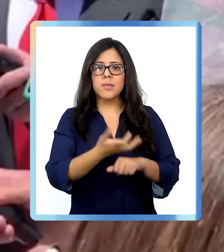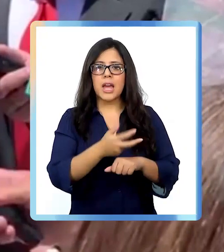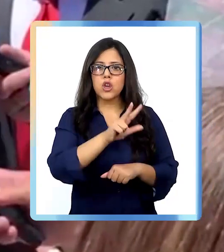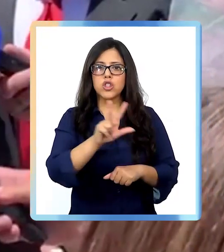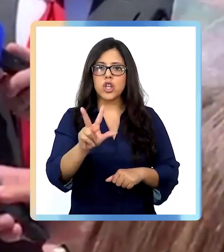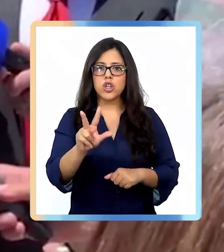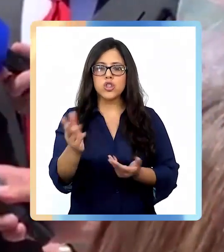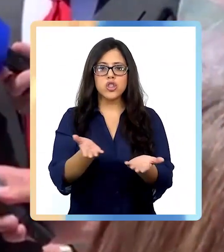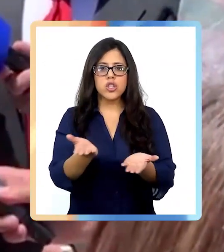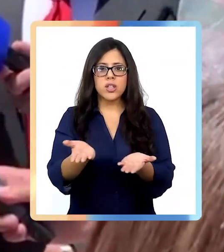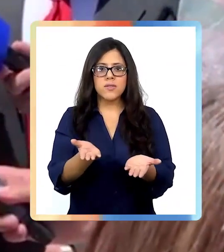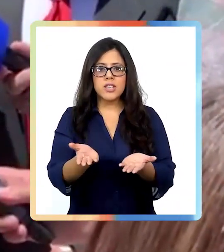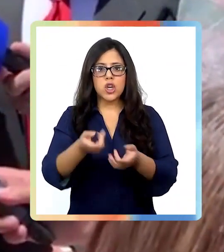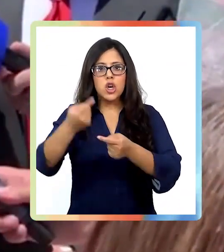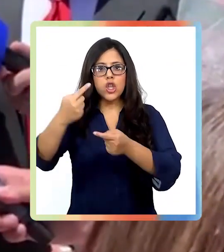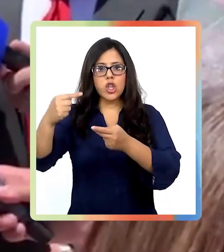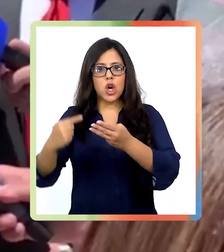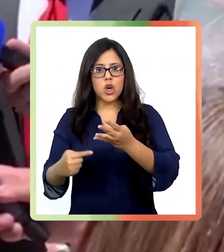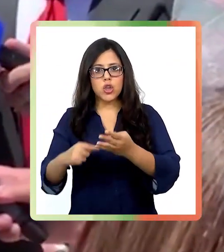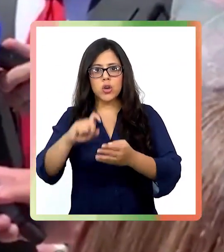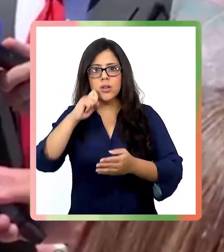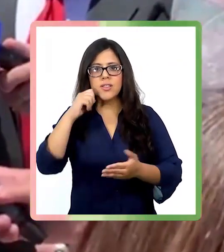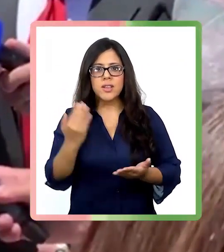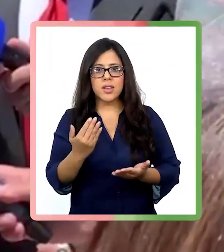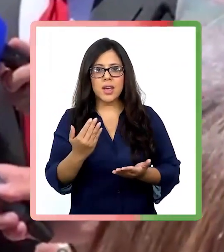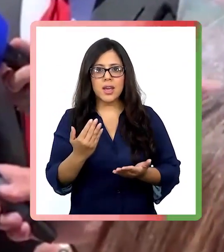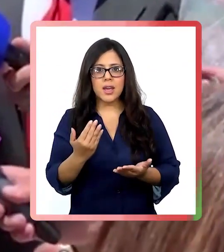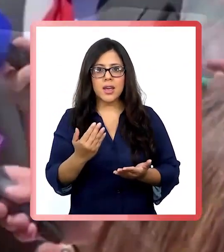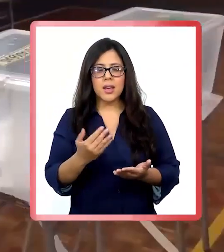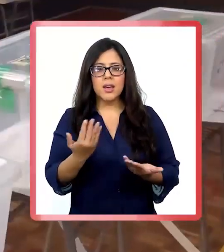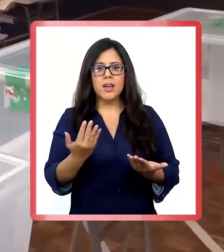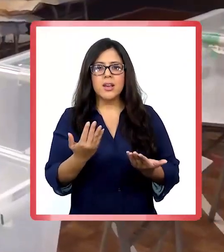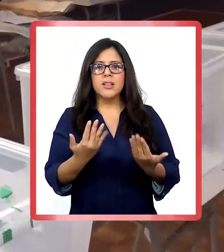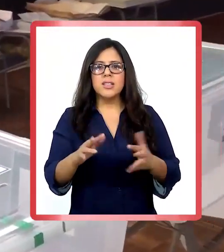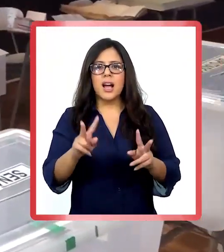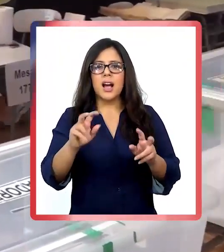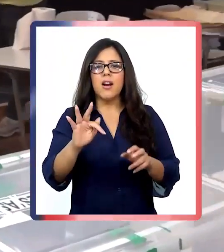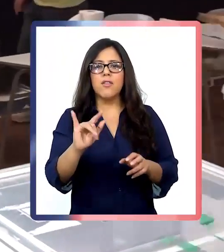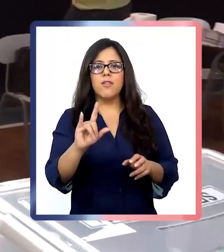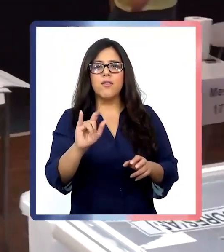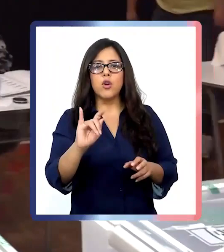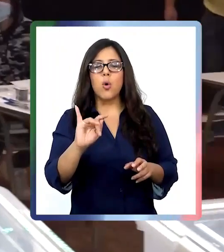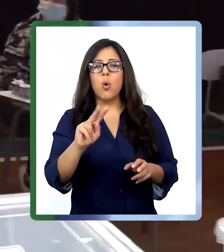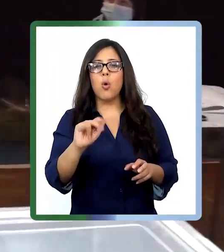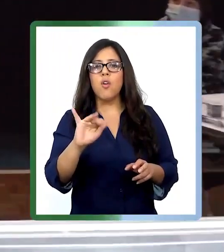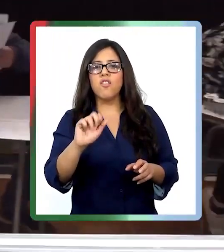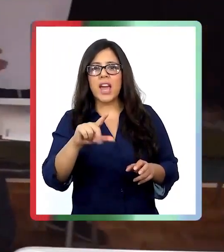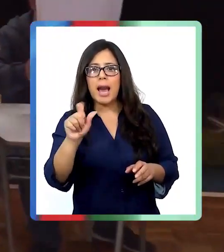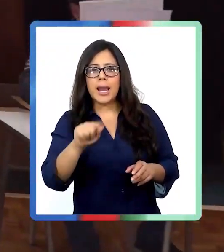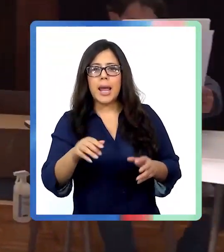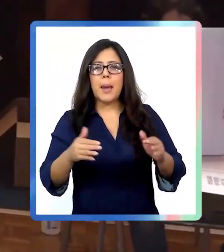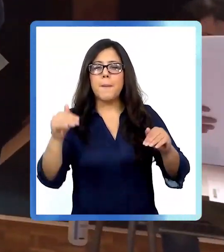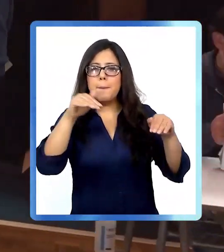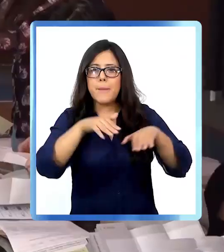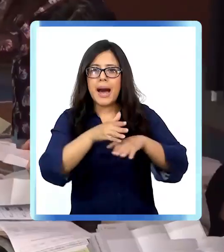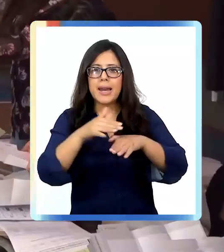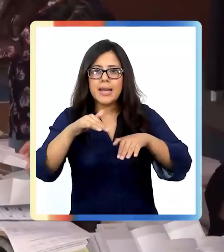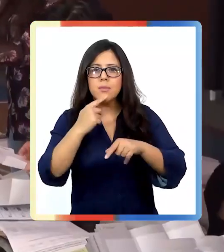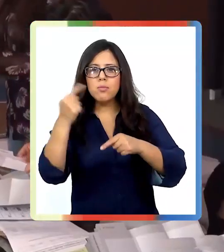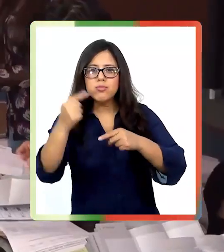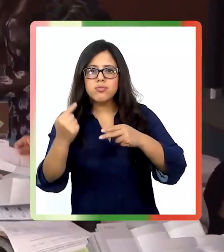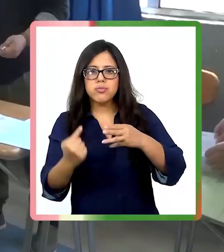hay 88 servicios de otros modos, esos son fluviales, marítimos y lacustres. Hay servicios como